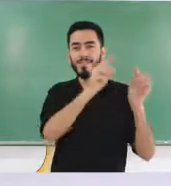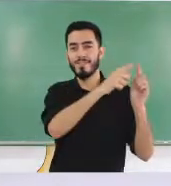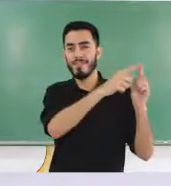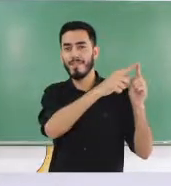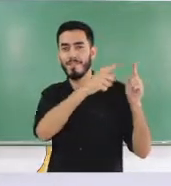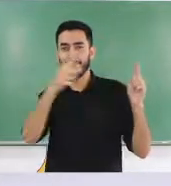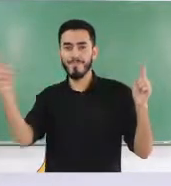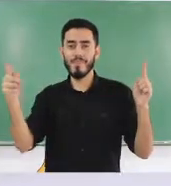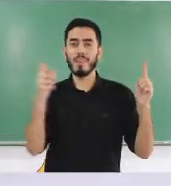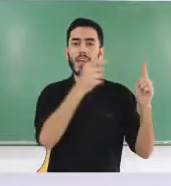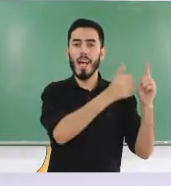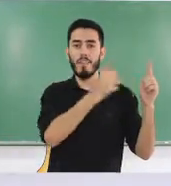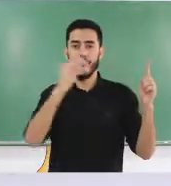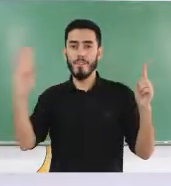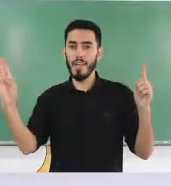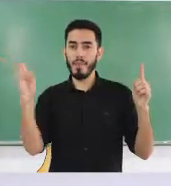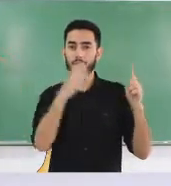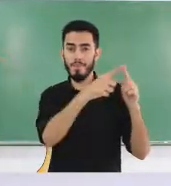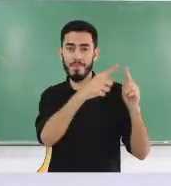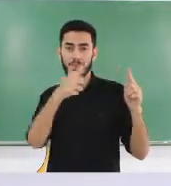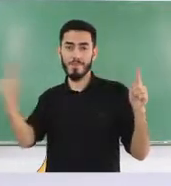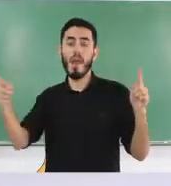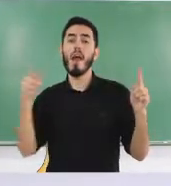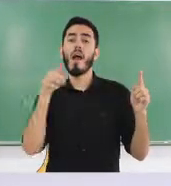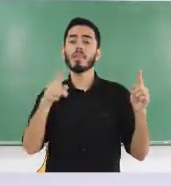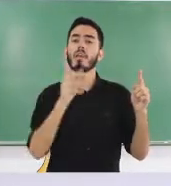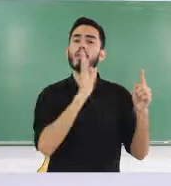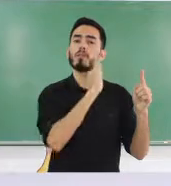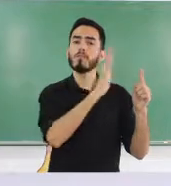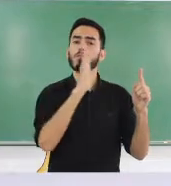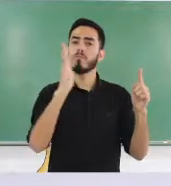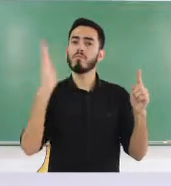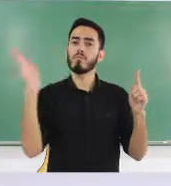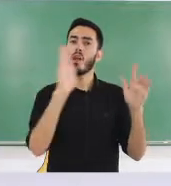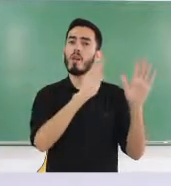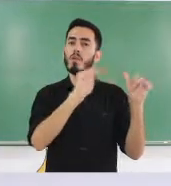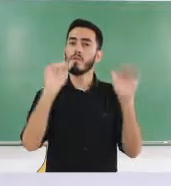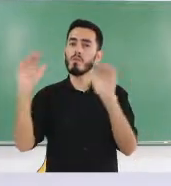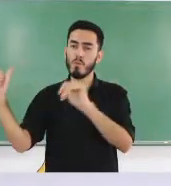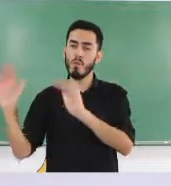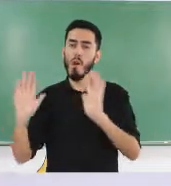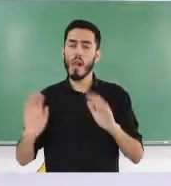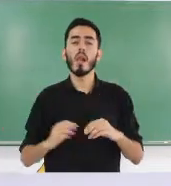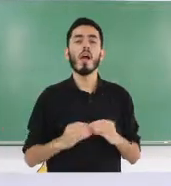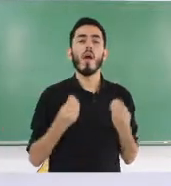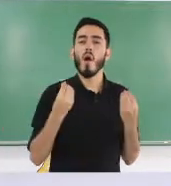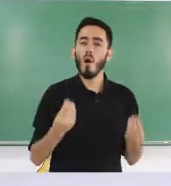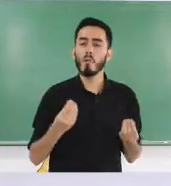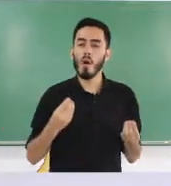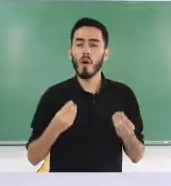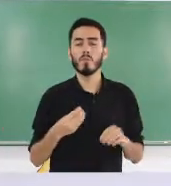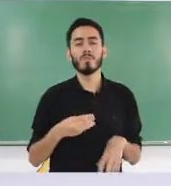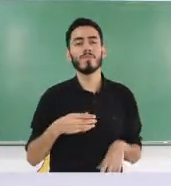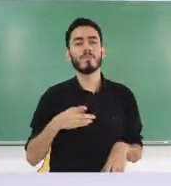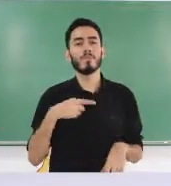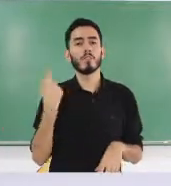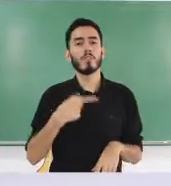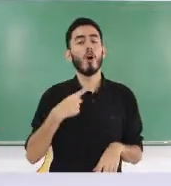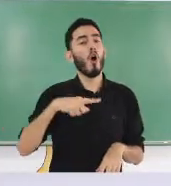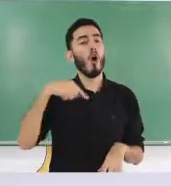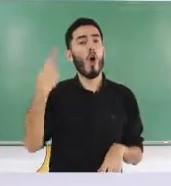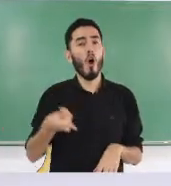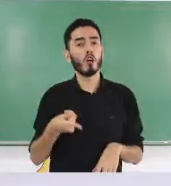segmento AB. A este segmento lo vamos a dividir en partes iguales. Para esto, ¿qué es lo que vamos a hacer? Vamos a trazar, ¿sí?